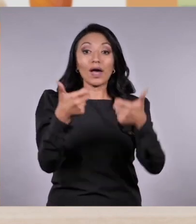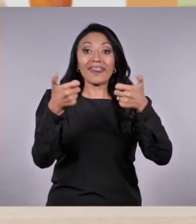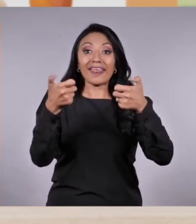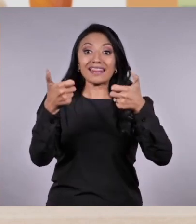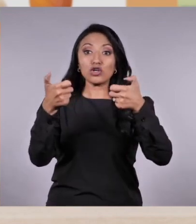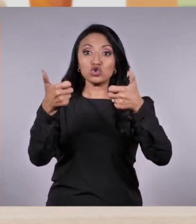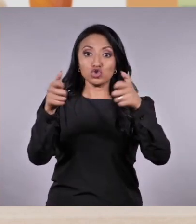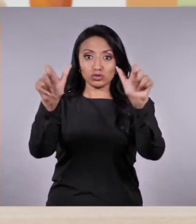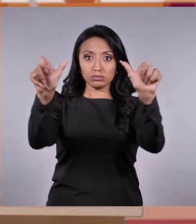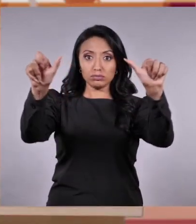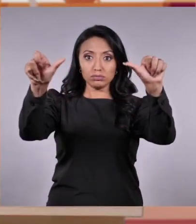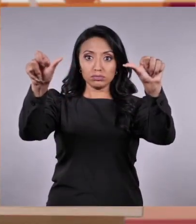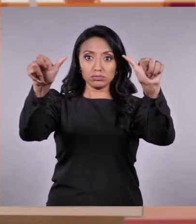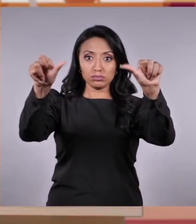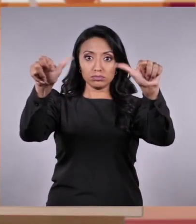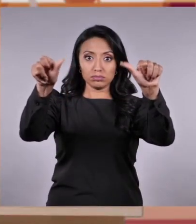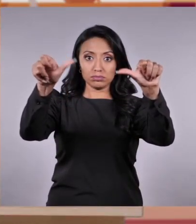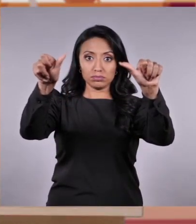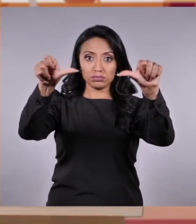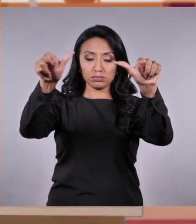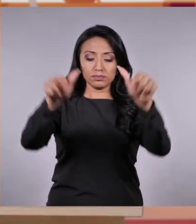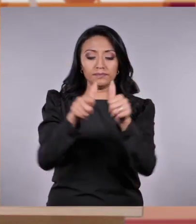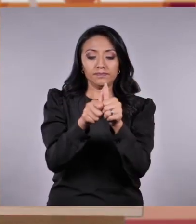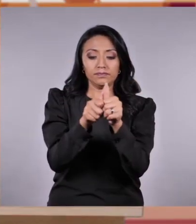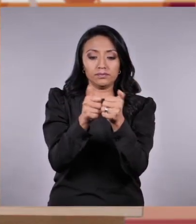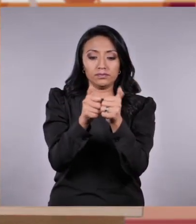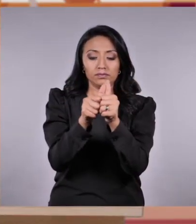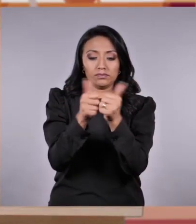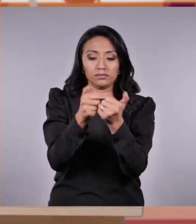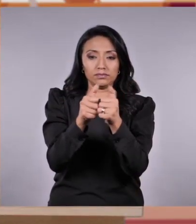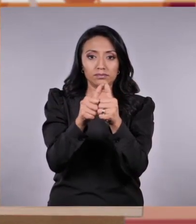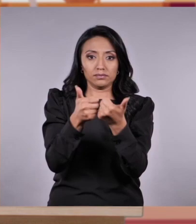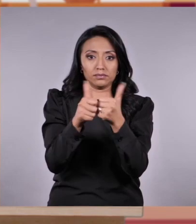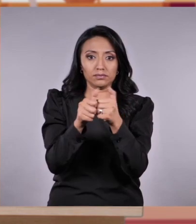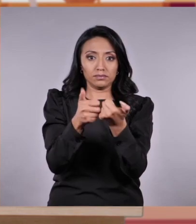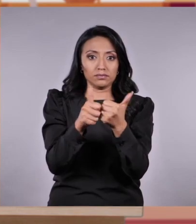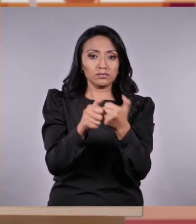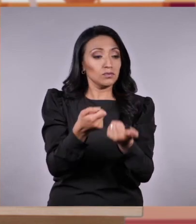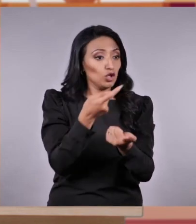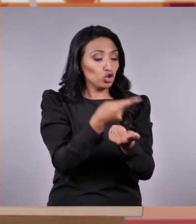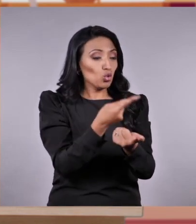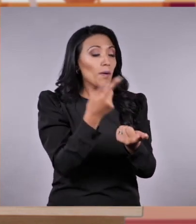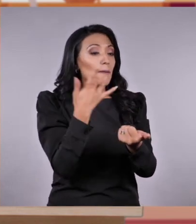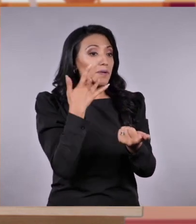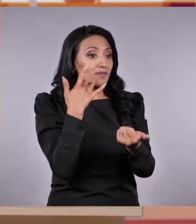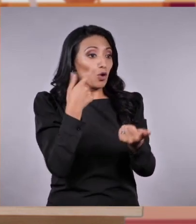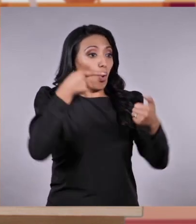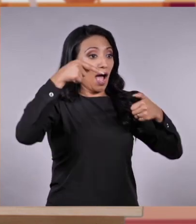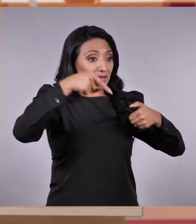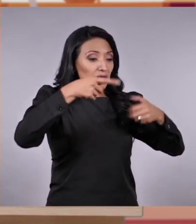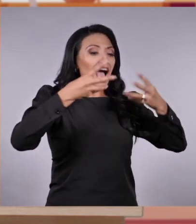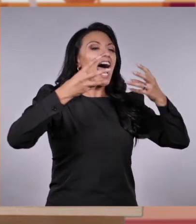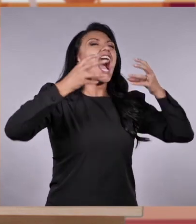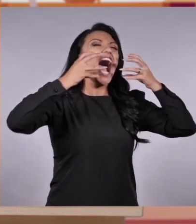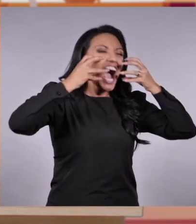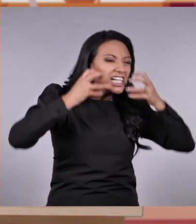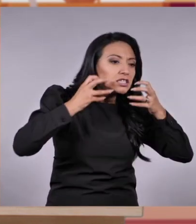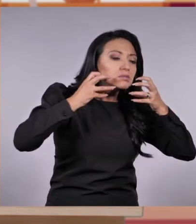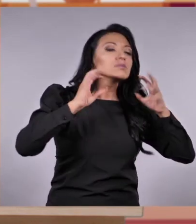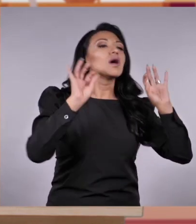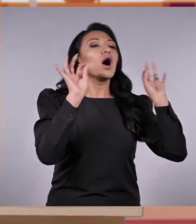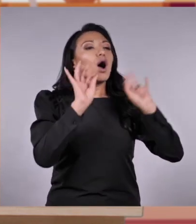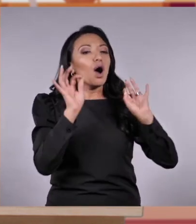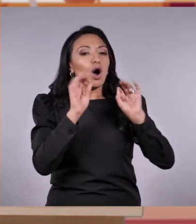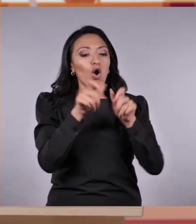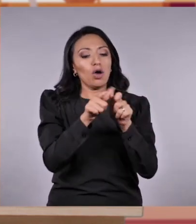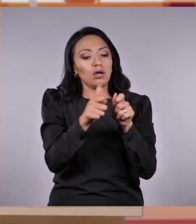dedos pulgares, puedes desgranar y jalar los choclitos. ¿Pero tú prefieres el choclo desgranado o